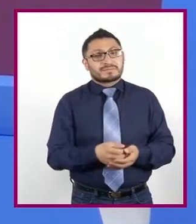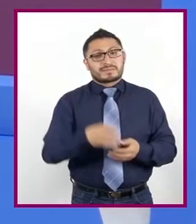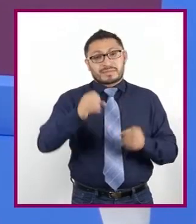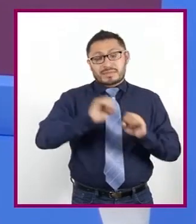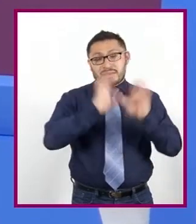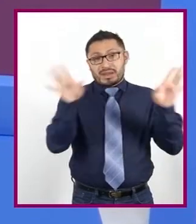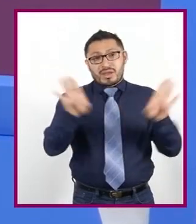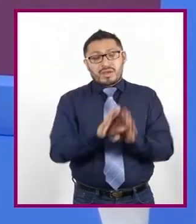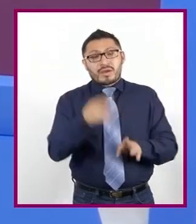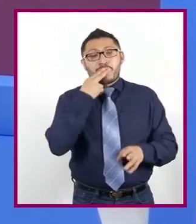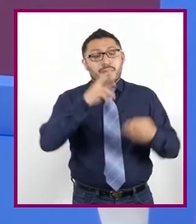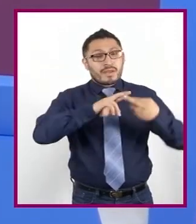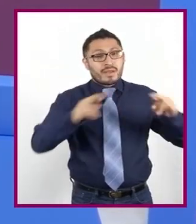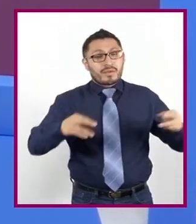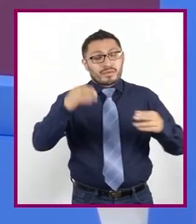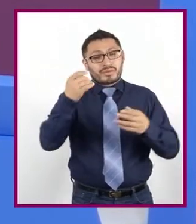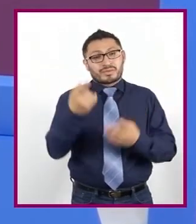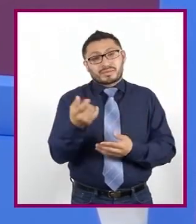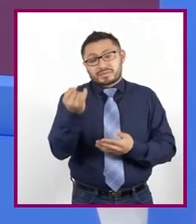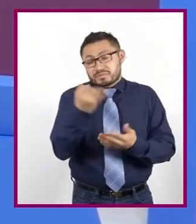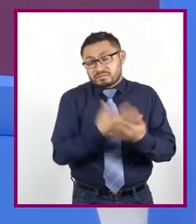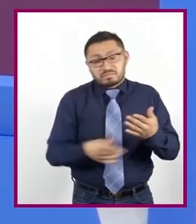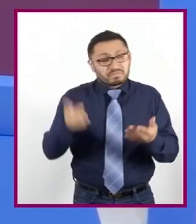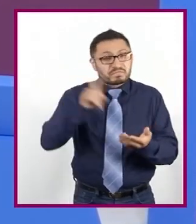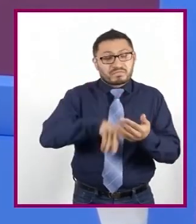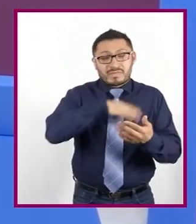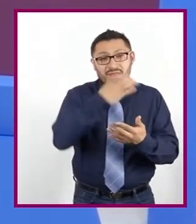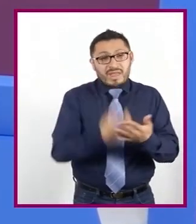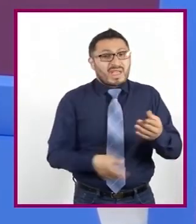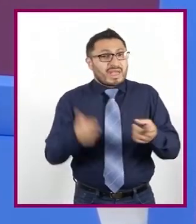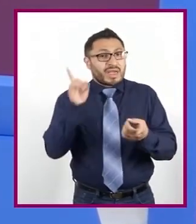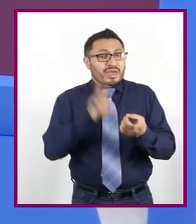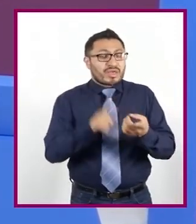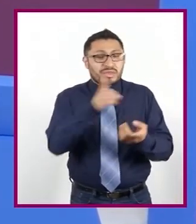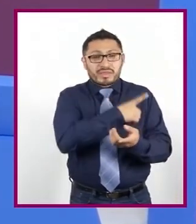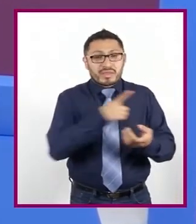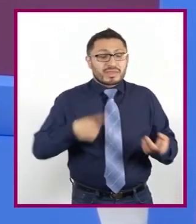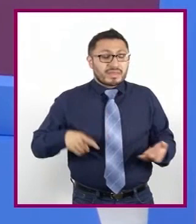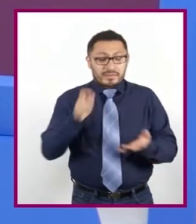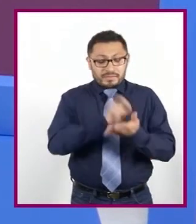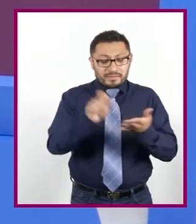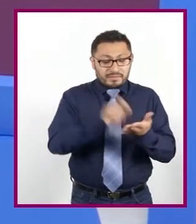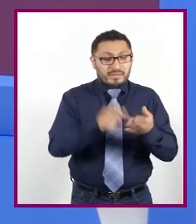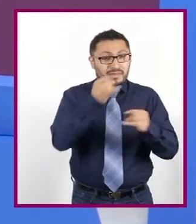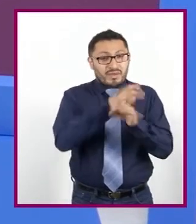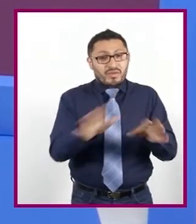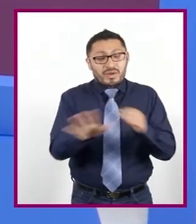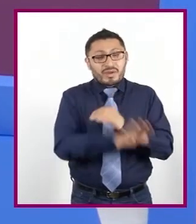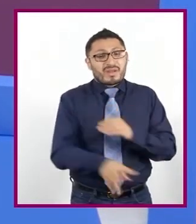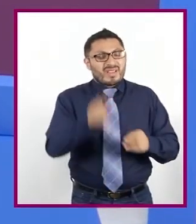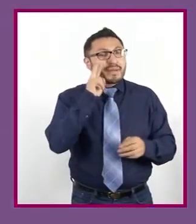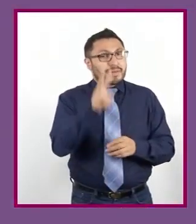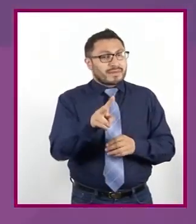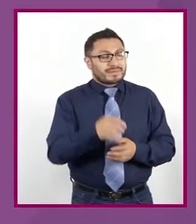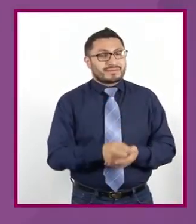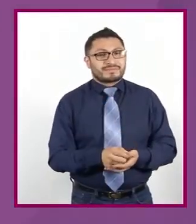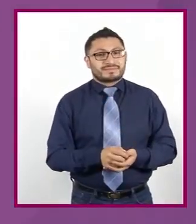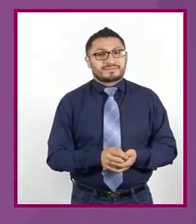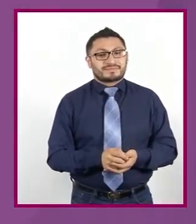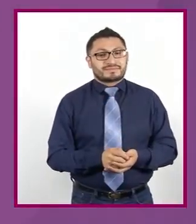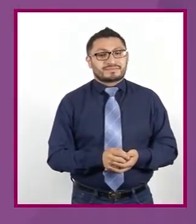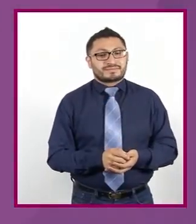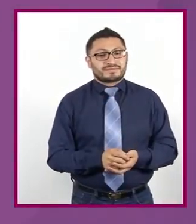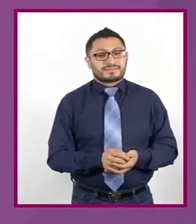los recursos gráficos en los contratos y dónde deben incluirse los datos indispensables, veamos lo siguiente.